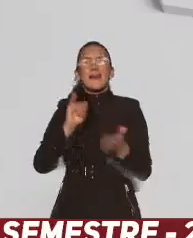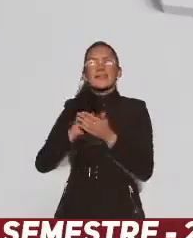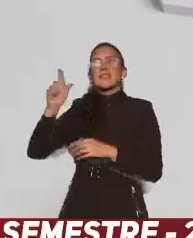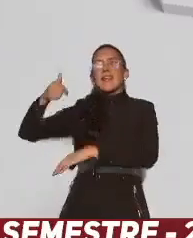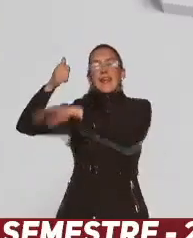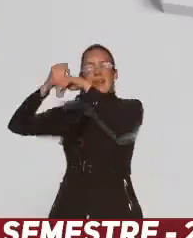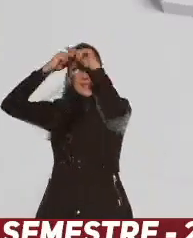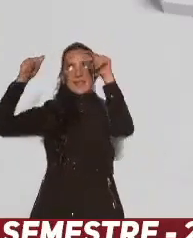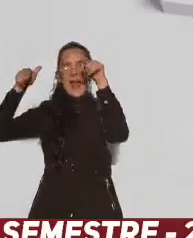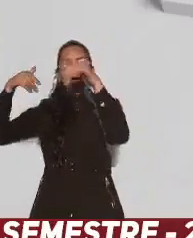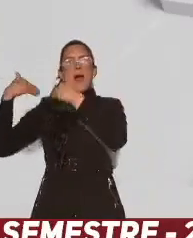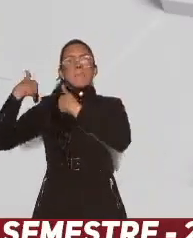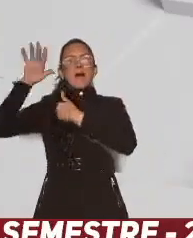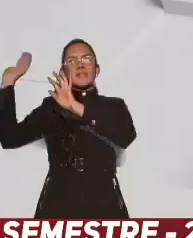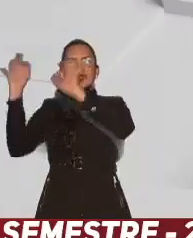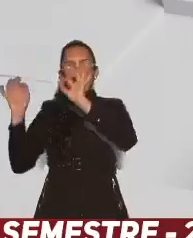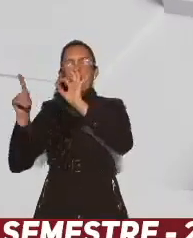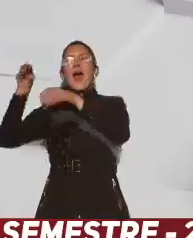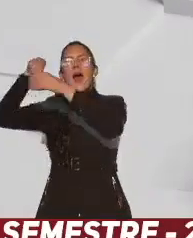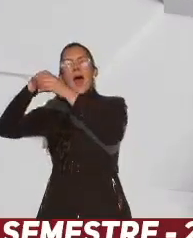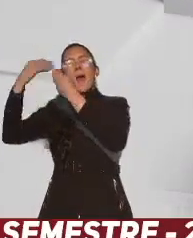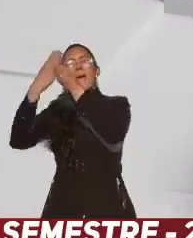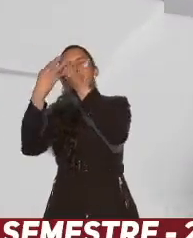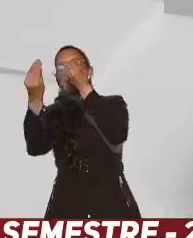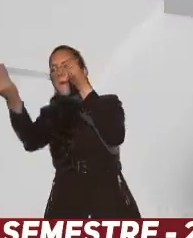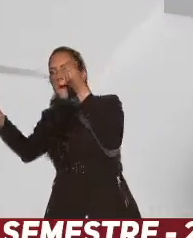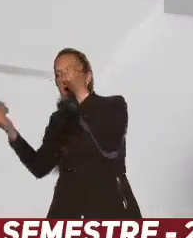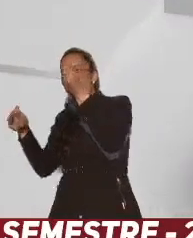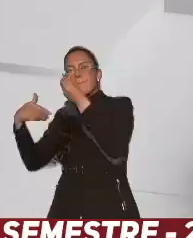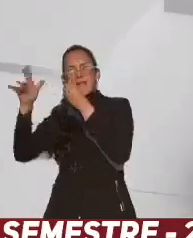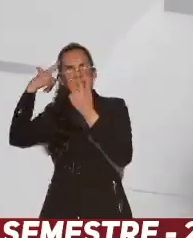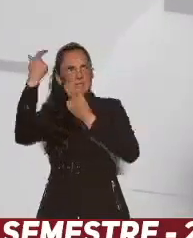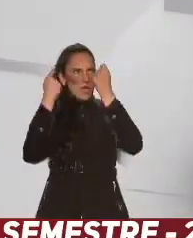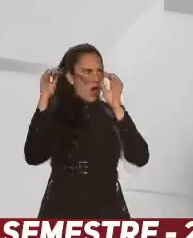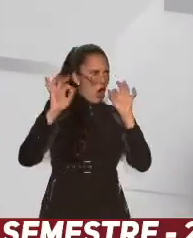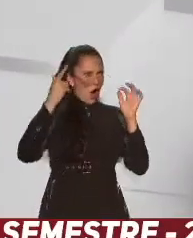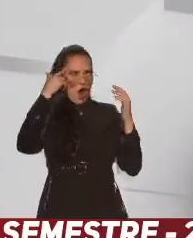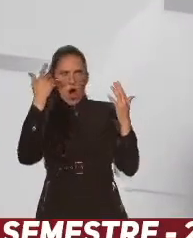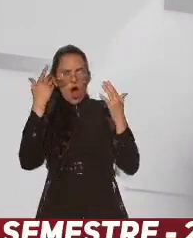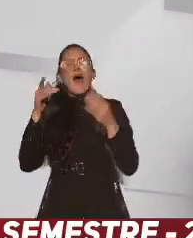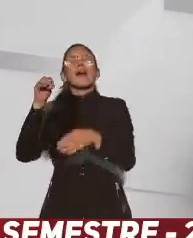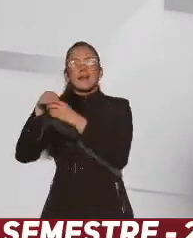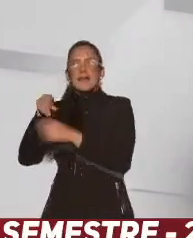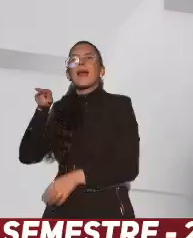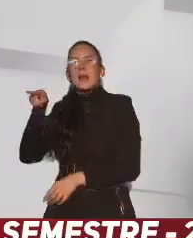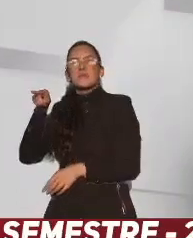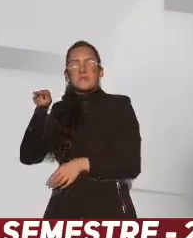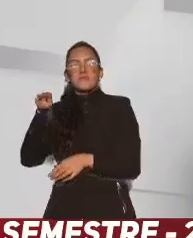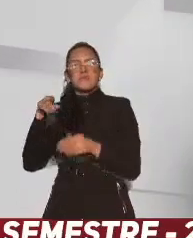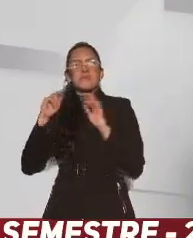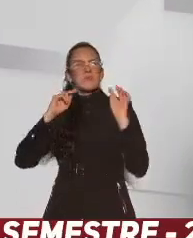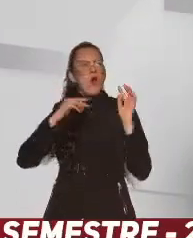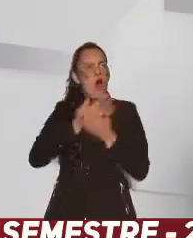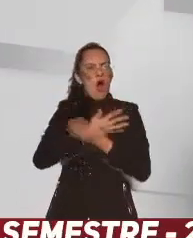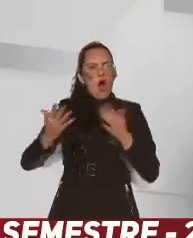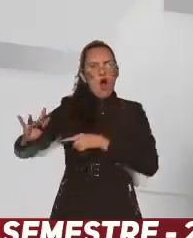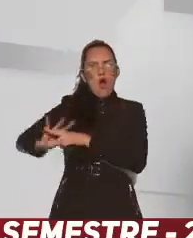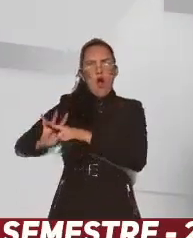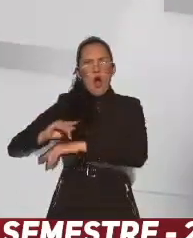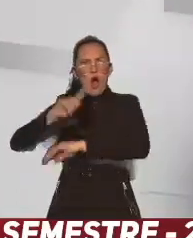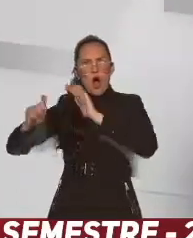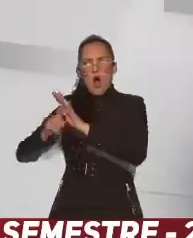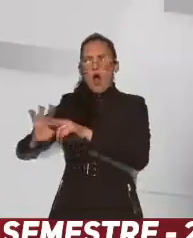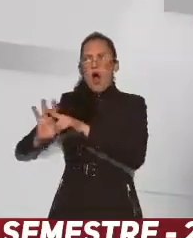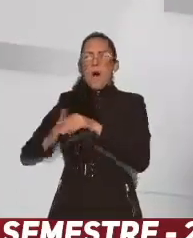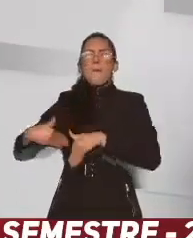con sus unidades de nivel escalón táctico división, lograron obtener los siguientes resultados operacionales así. En